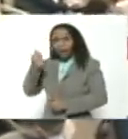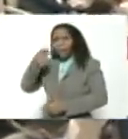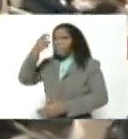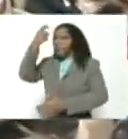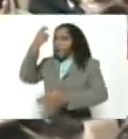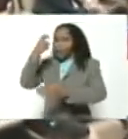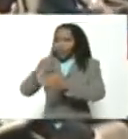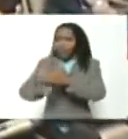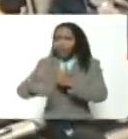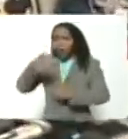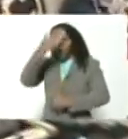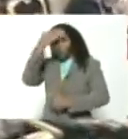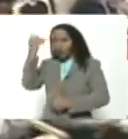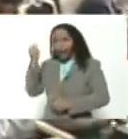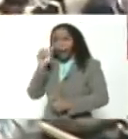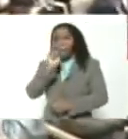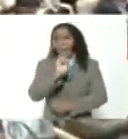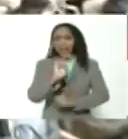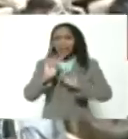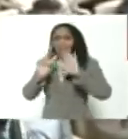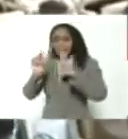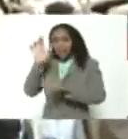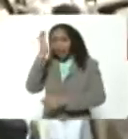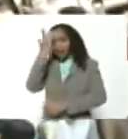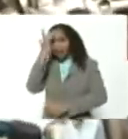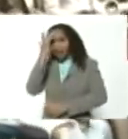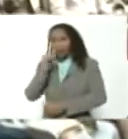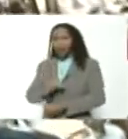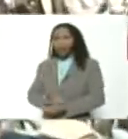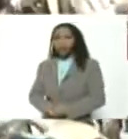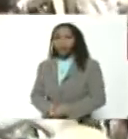prohibido olvidar el 27 de febrero.